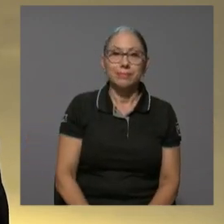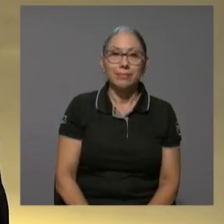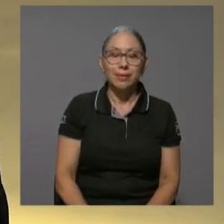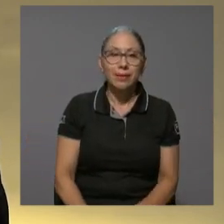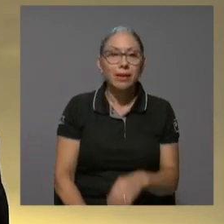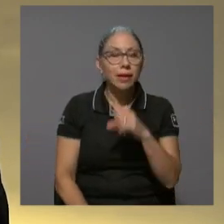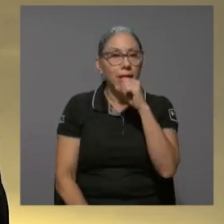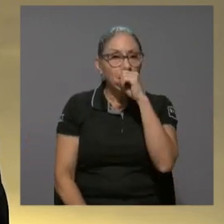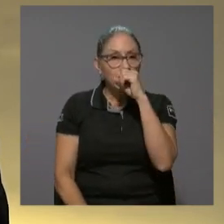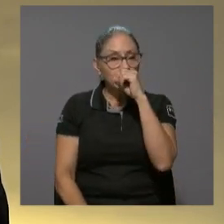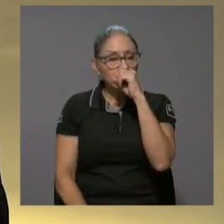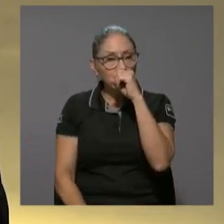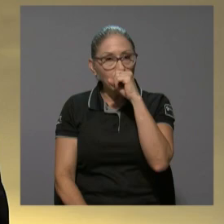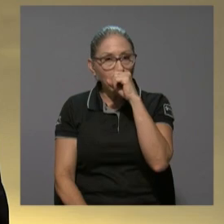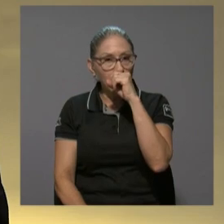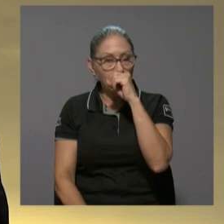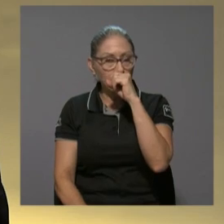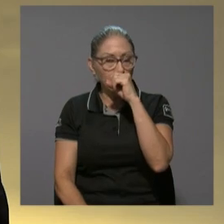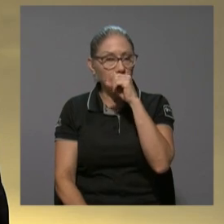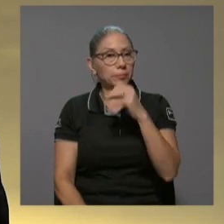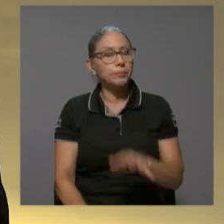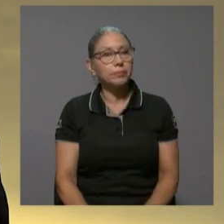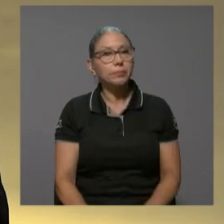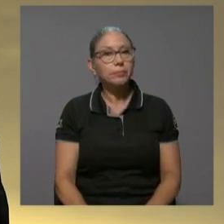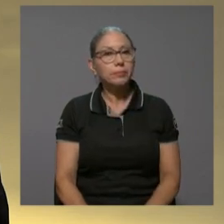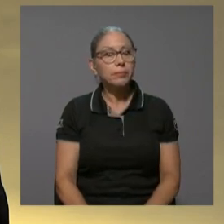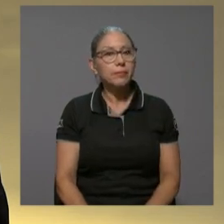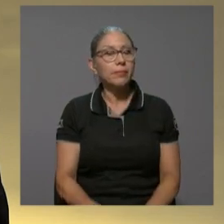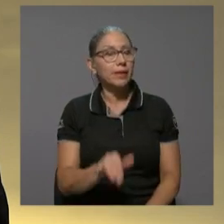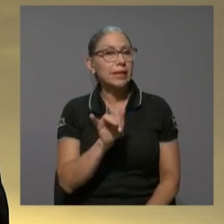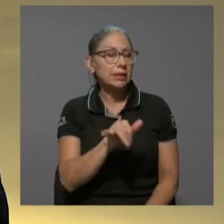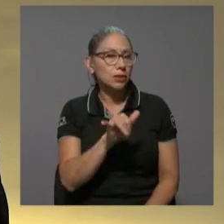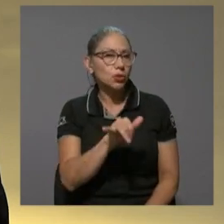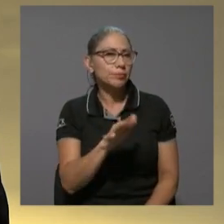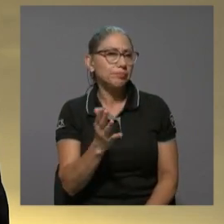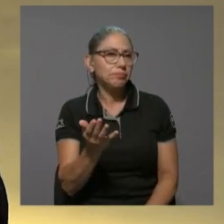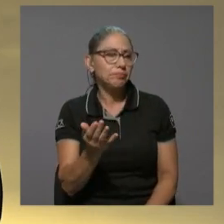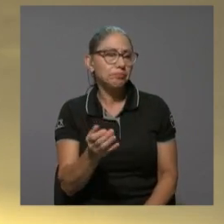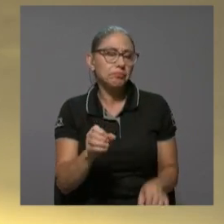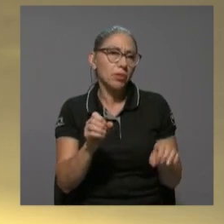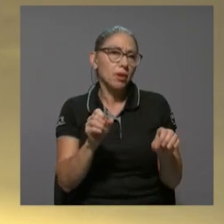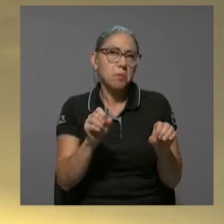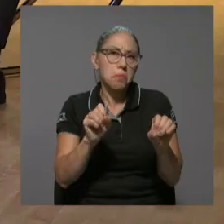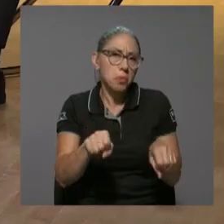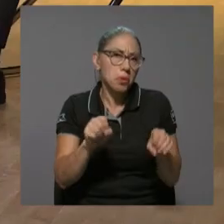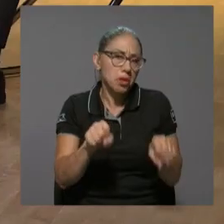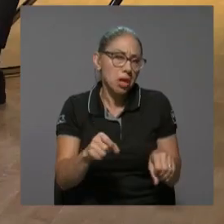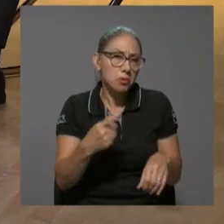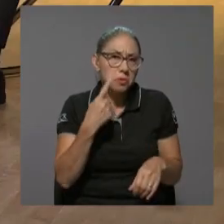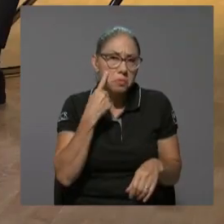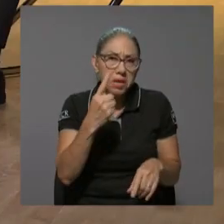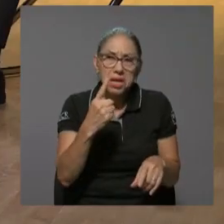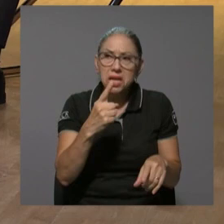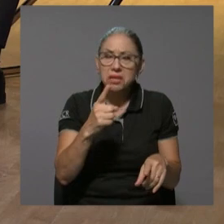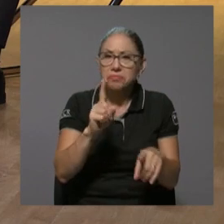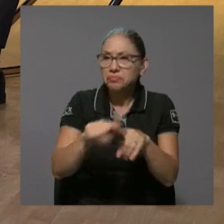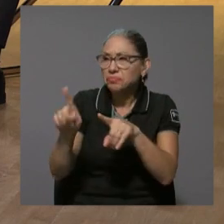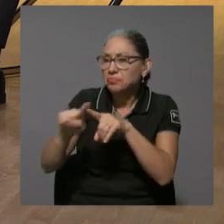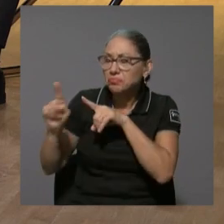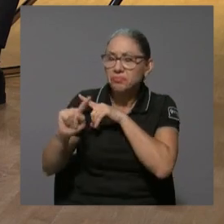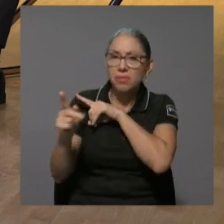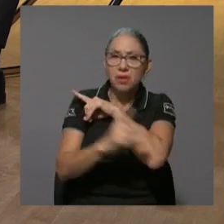¿Y esto dónde podríamos ver en algún lugar en lugares del continente alguna aplicación de